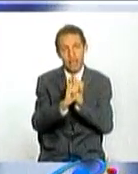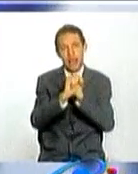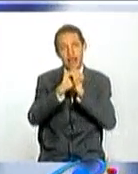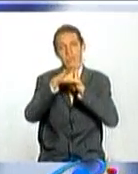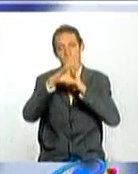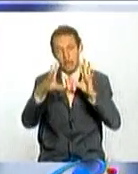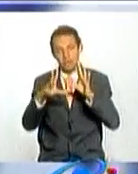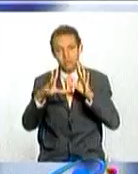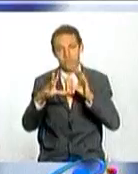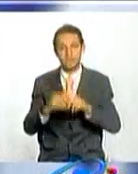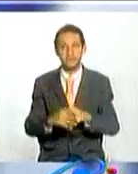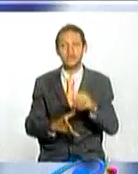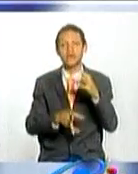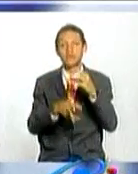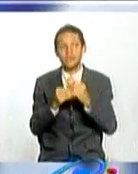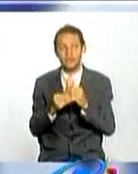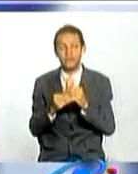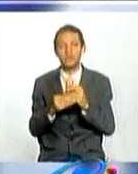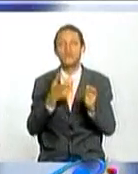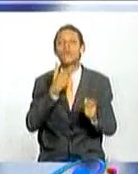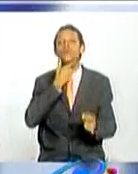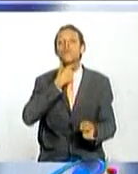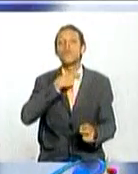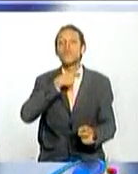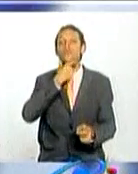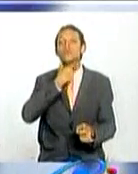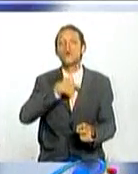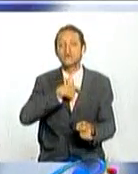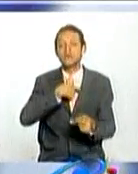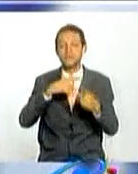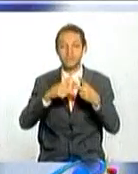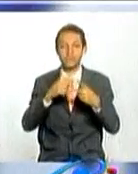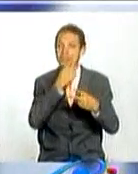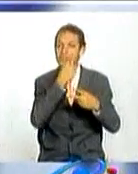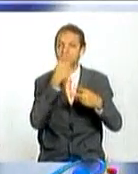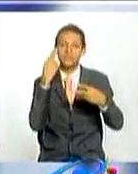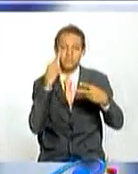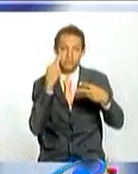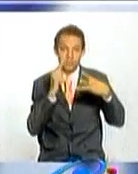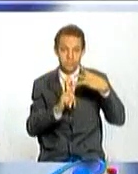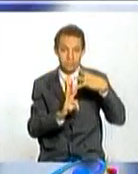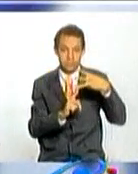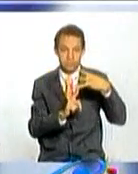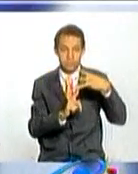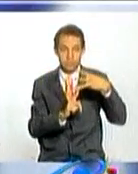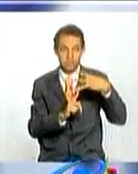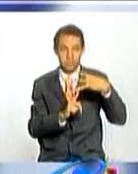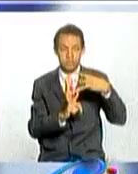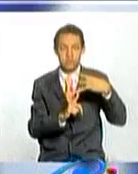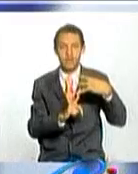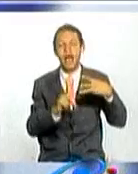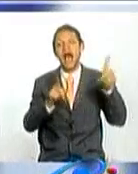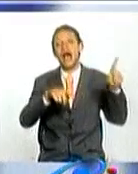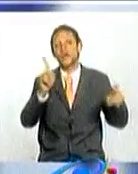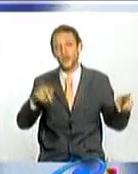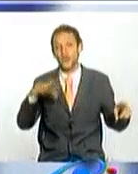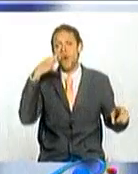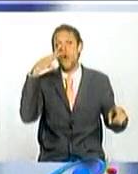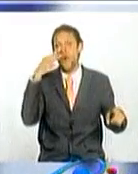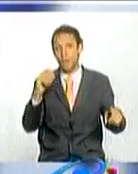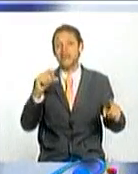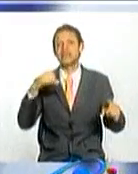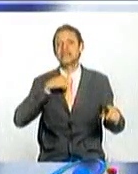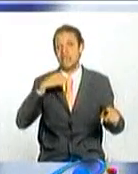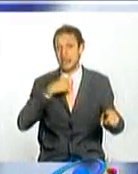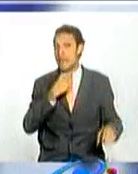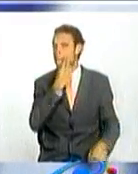Ahora, empezamos desde el cuello, senos. Hay hombres, recuerden que el cáncer de seno también existe en